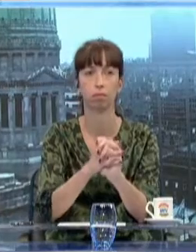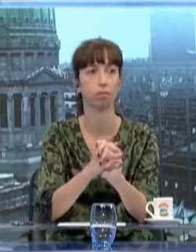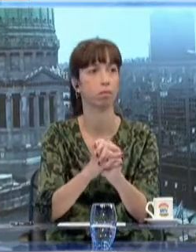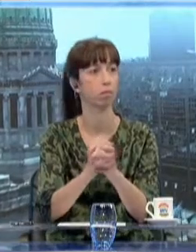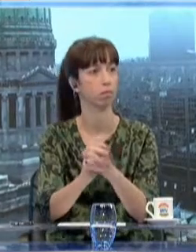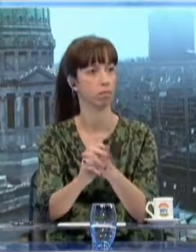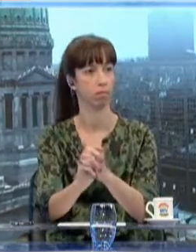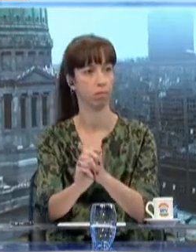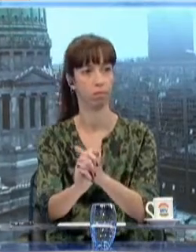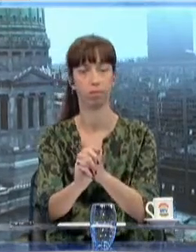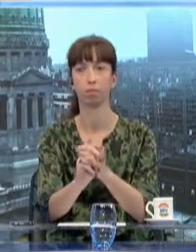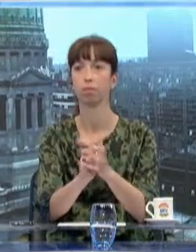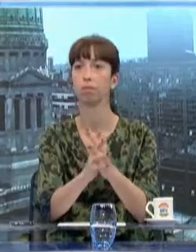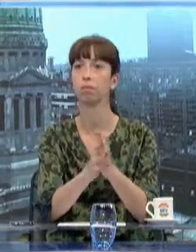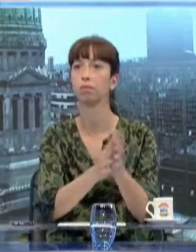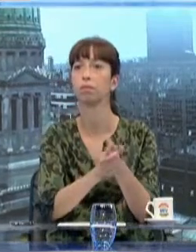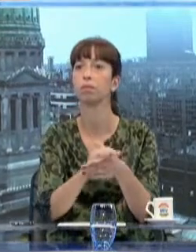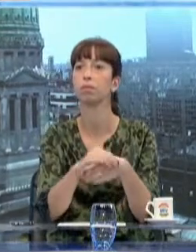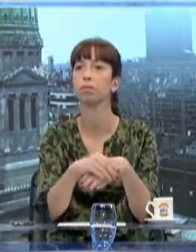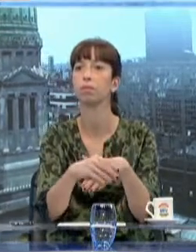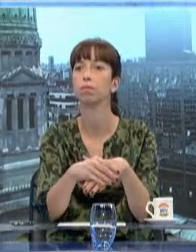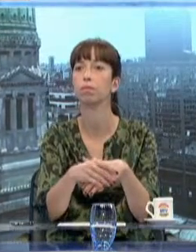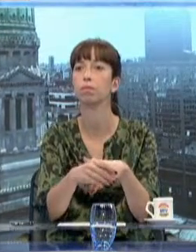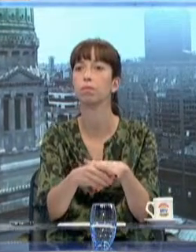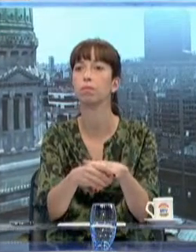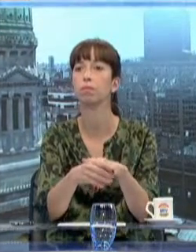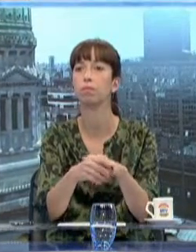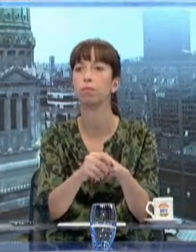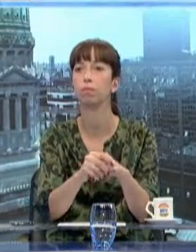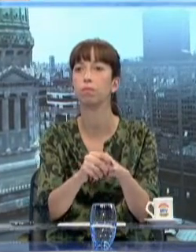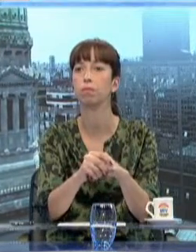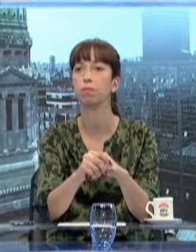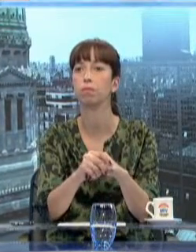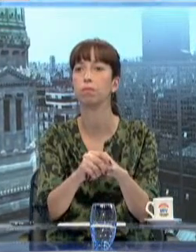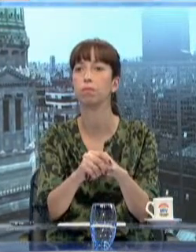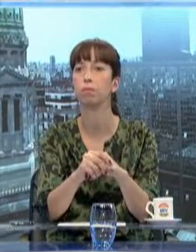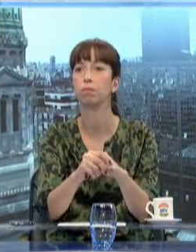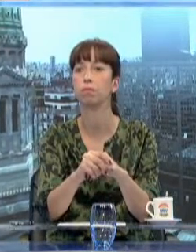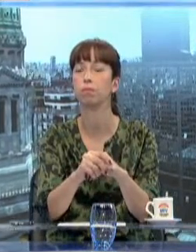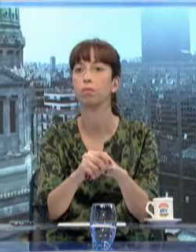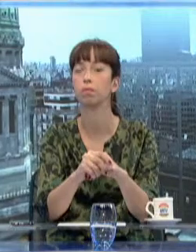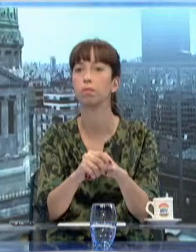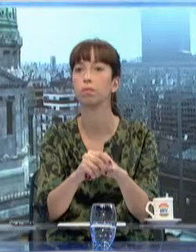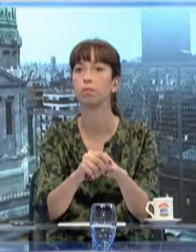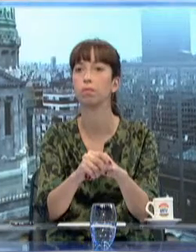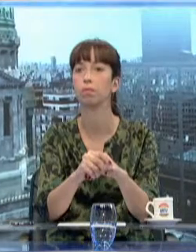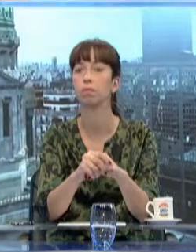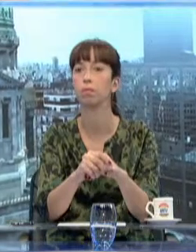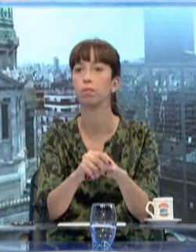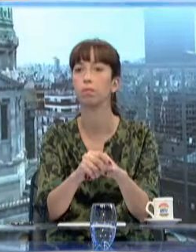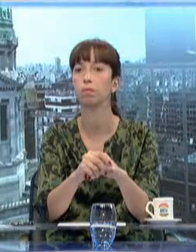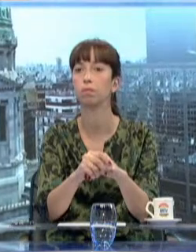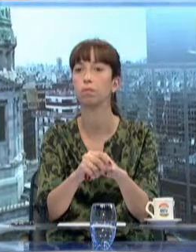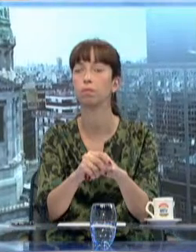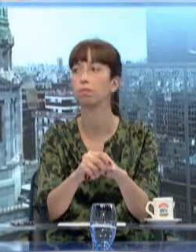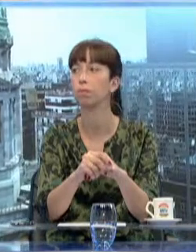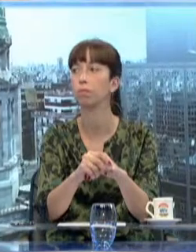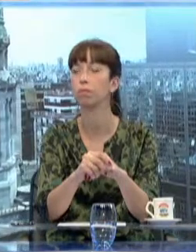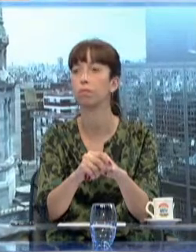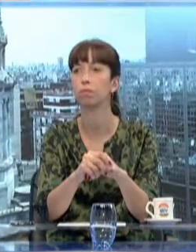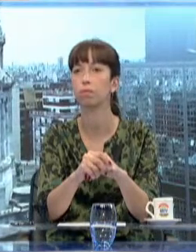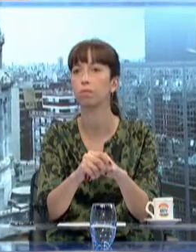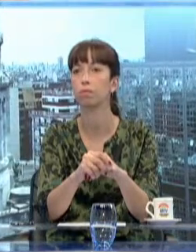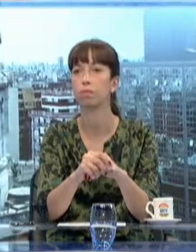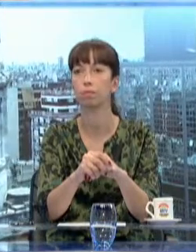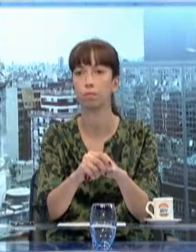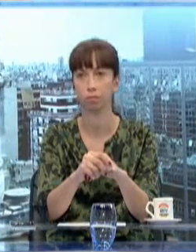provincia, conurbano, y no en la misma proporción al resto de las provincias que